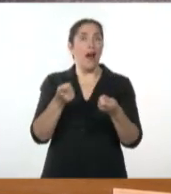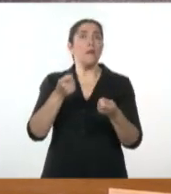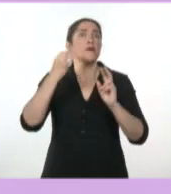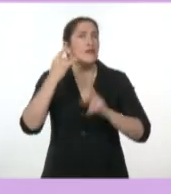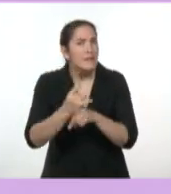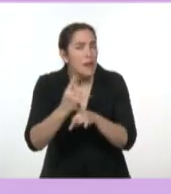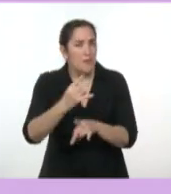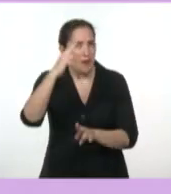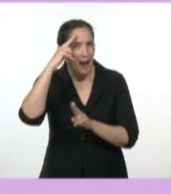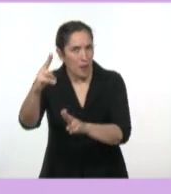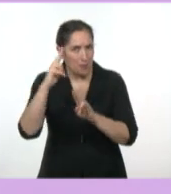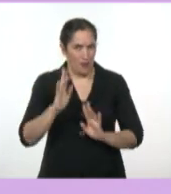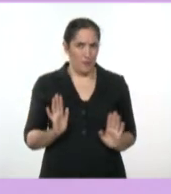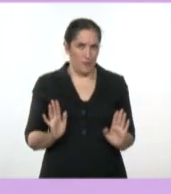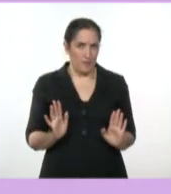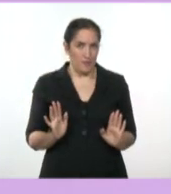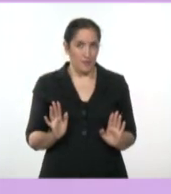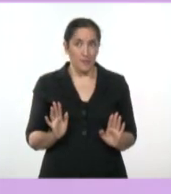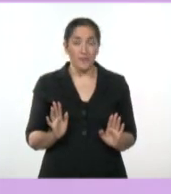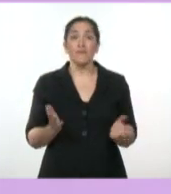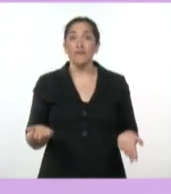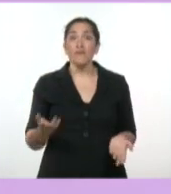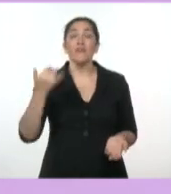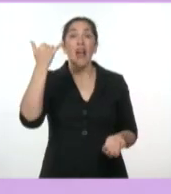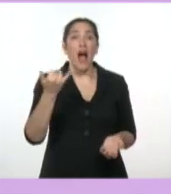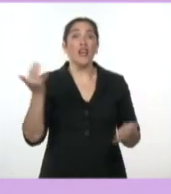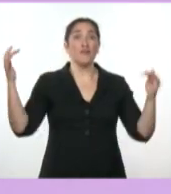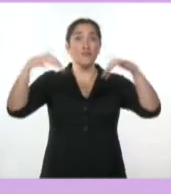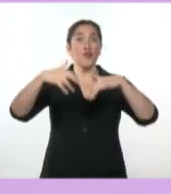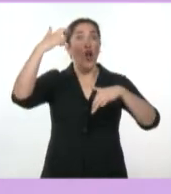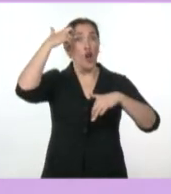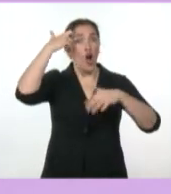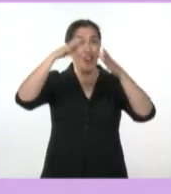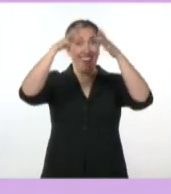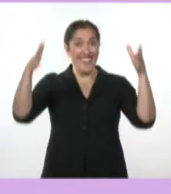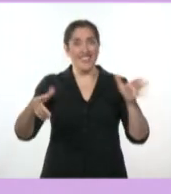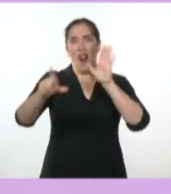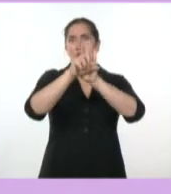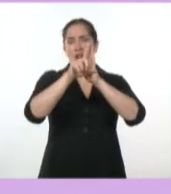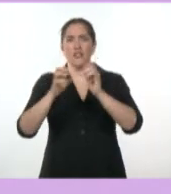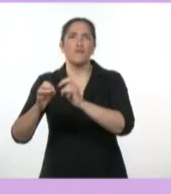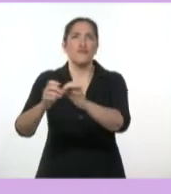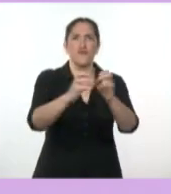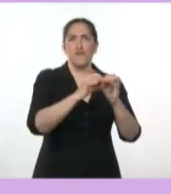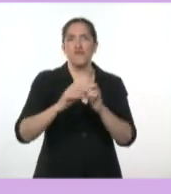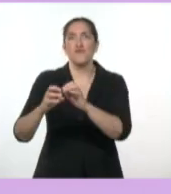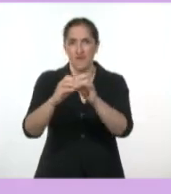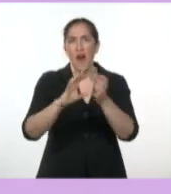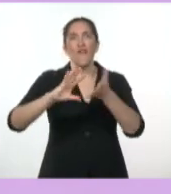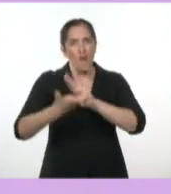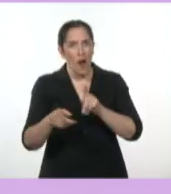Sí. Tenemos el Congreso, que es el espacio donde se debaten nuestras leyes, también con este mismo sistema, ¿no?